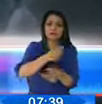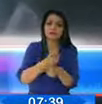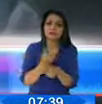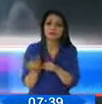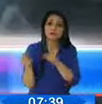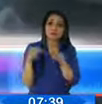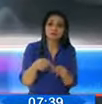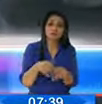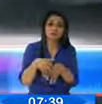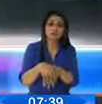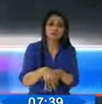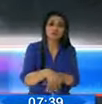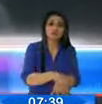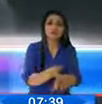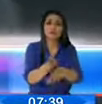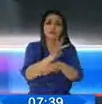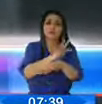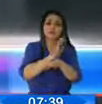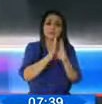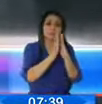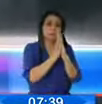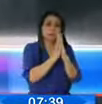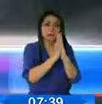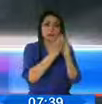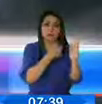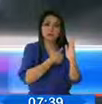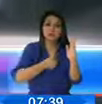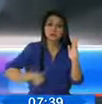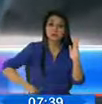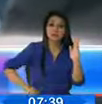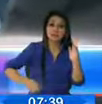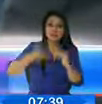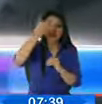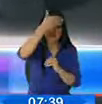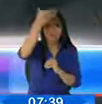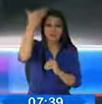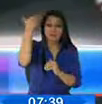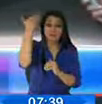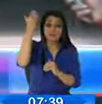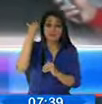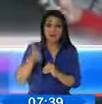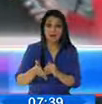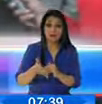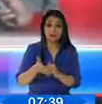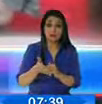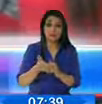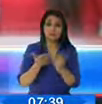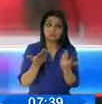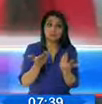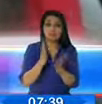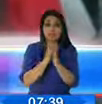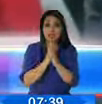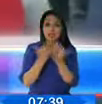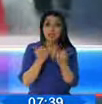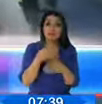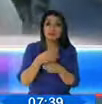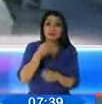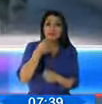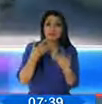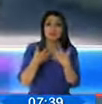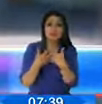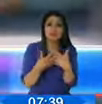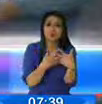presentes para avanzar a la Asamblea, para poderle decir a nuestro presidente de FENACOTIC de que FENACOTIC está unida hoy más que nunca.